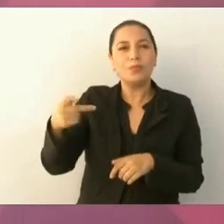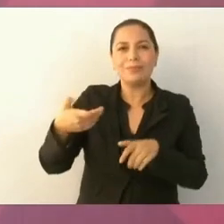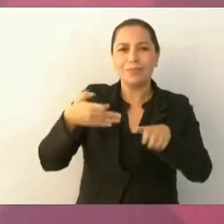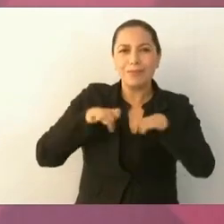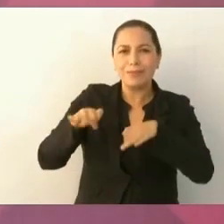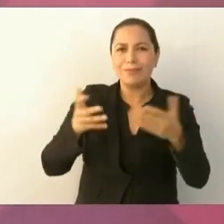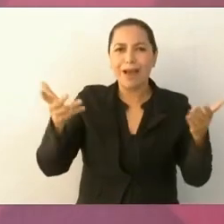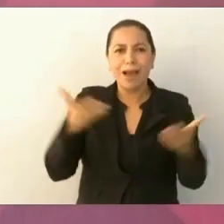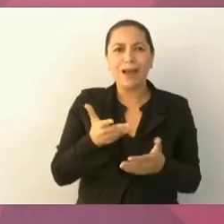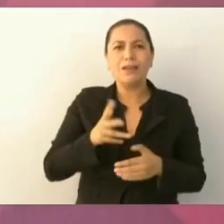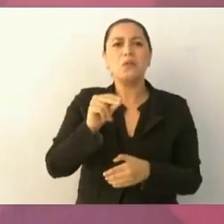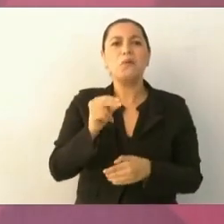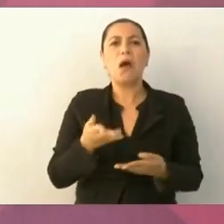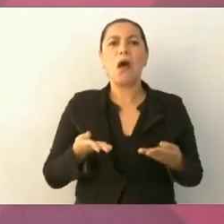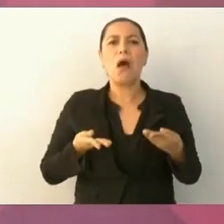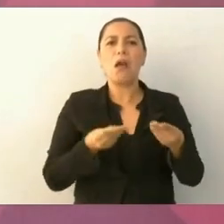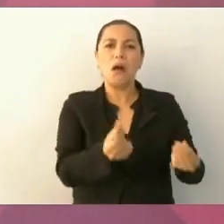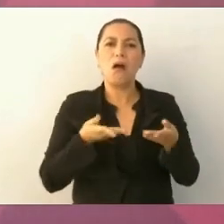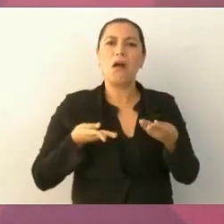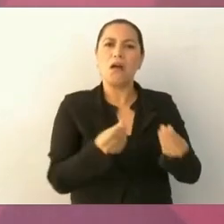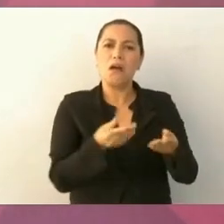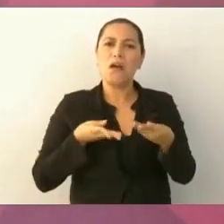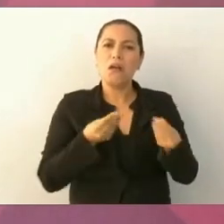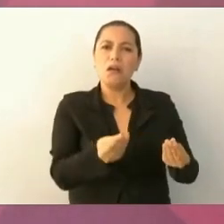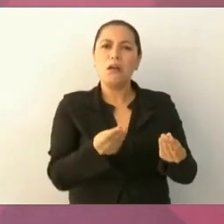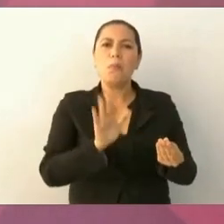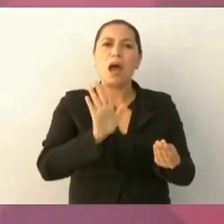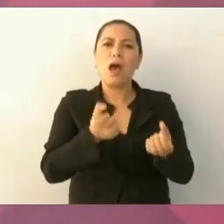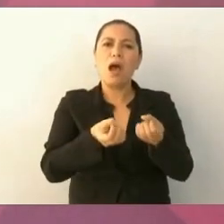lo derrochan, lo tiran.